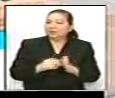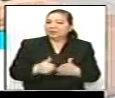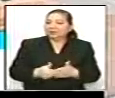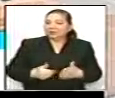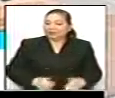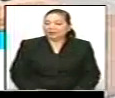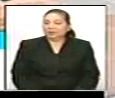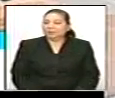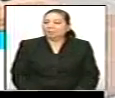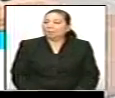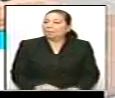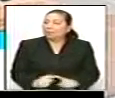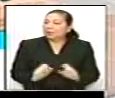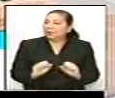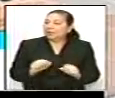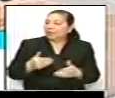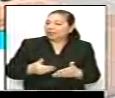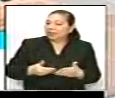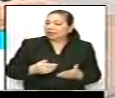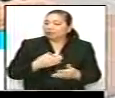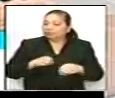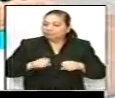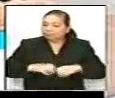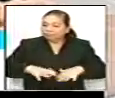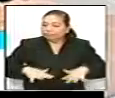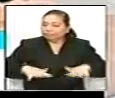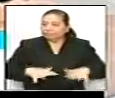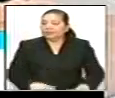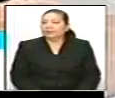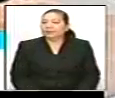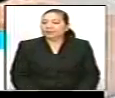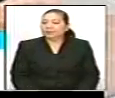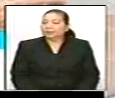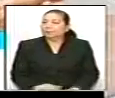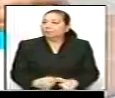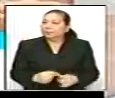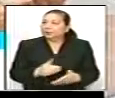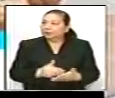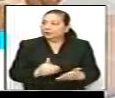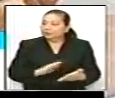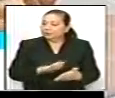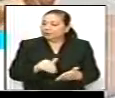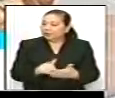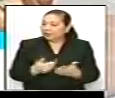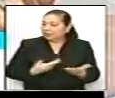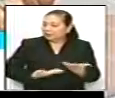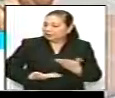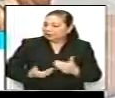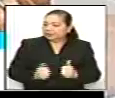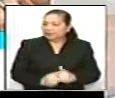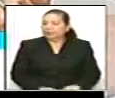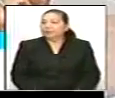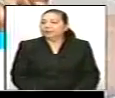básicamente limpieza, igual, descolmatación y colocación de rocas al volteo en estos 5 puntos